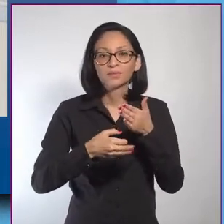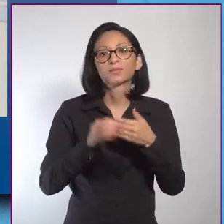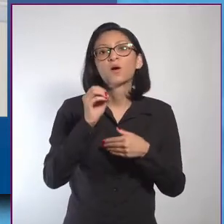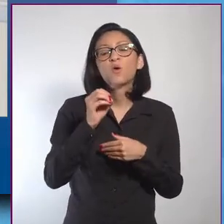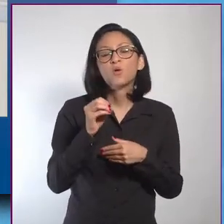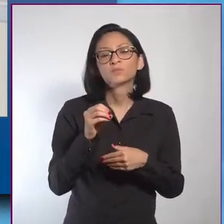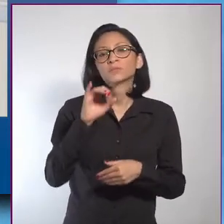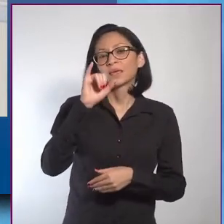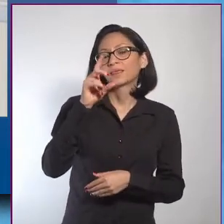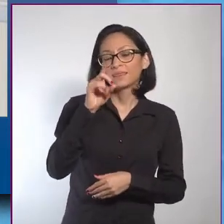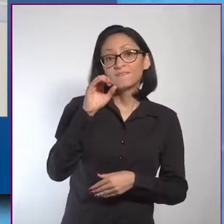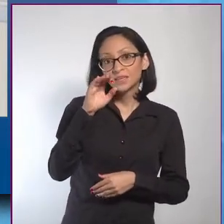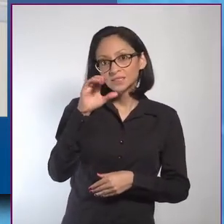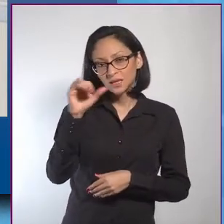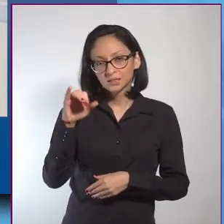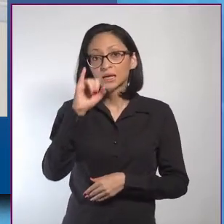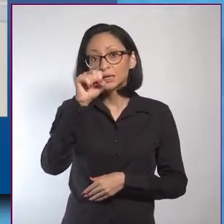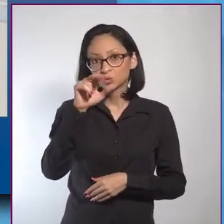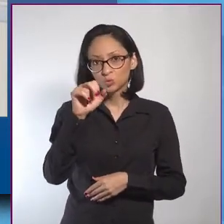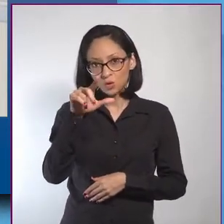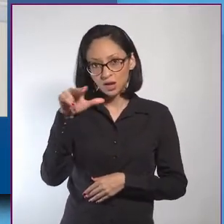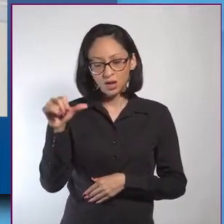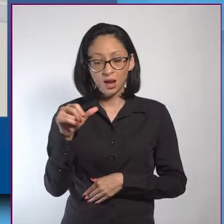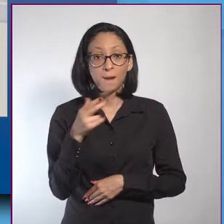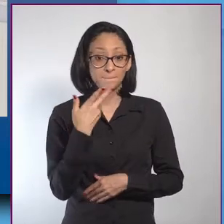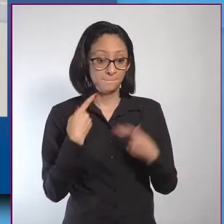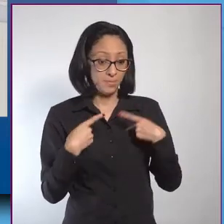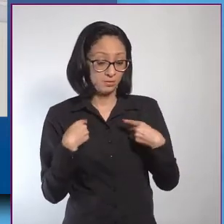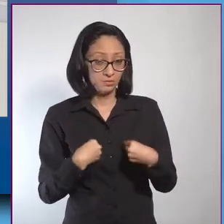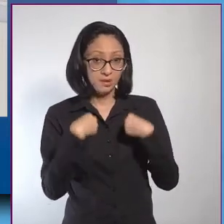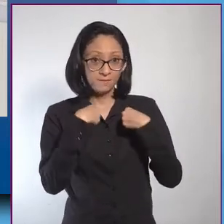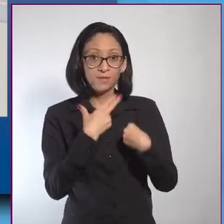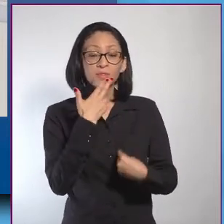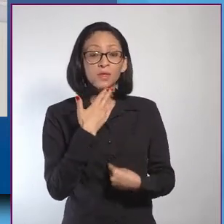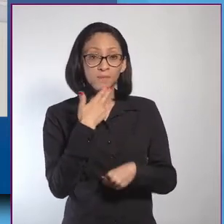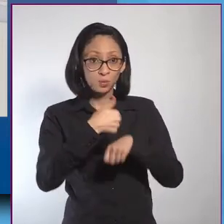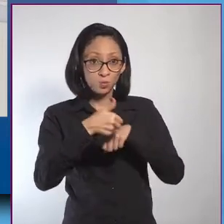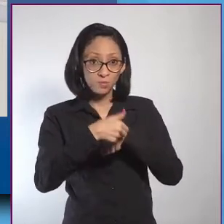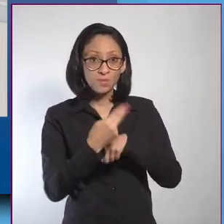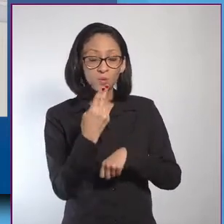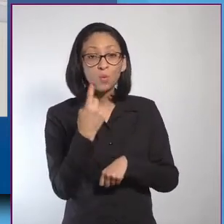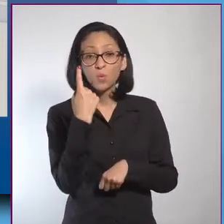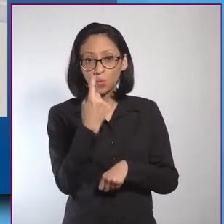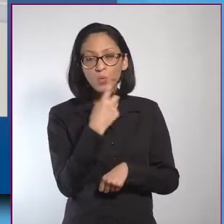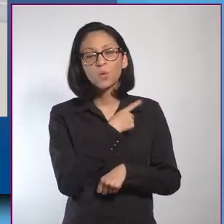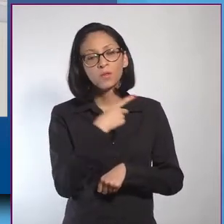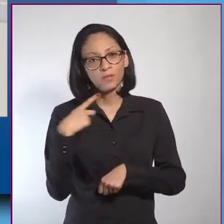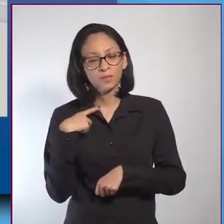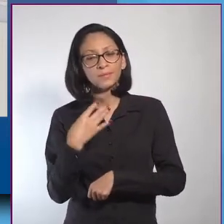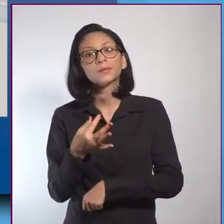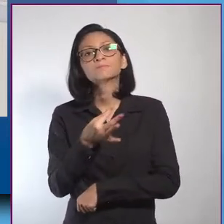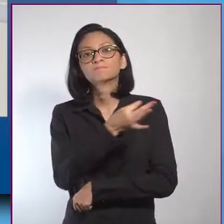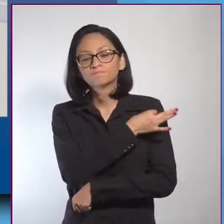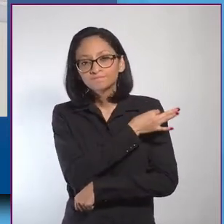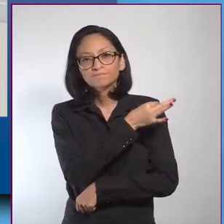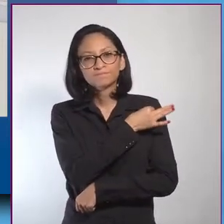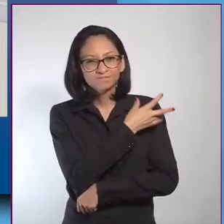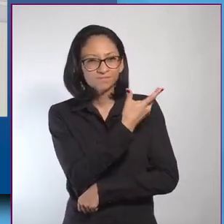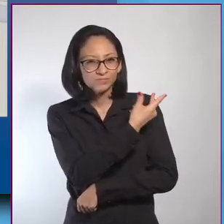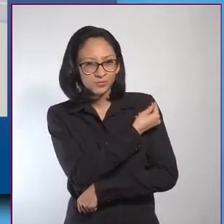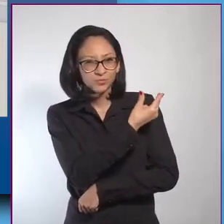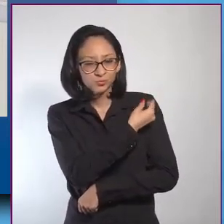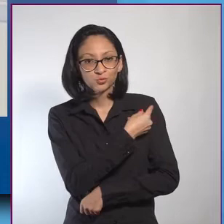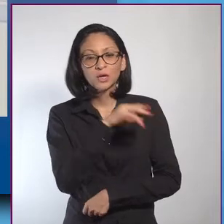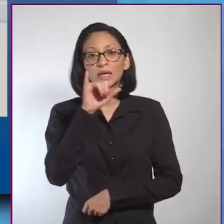insulina y los pacientes que viven con diabetes tipo 1 requieren aplicarse insulina desde el inicio de la enfermedad. Sin